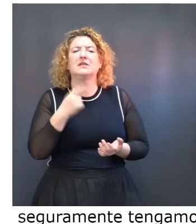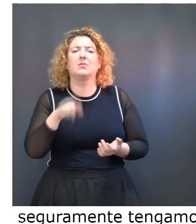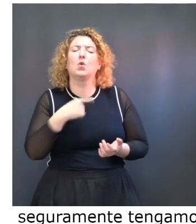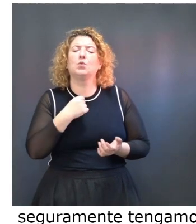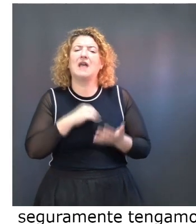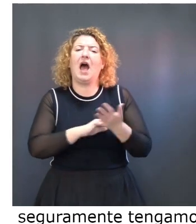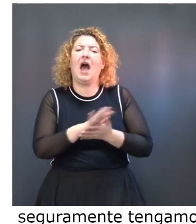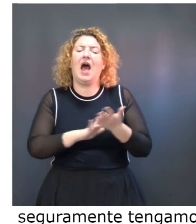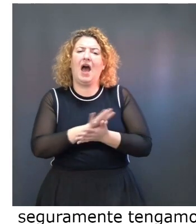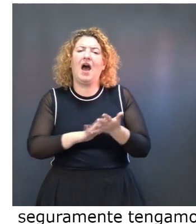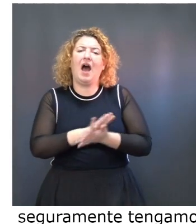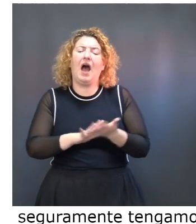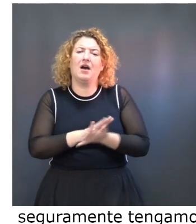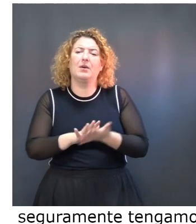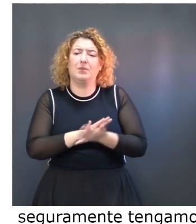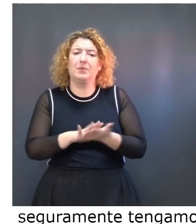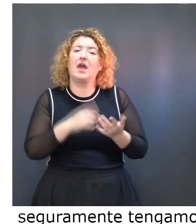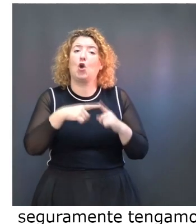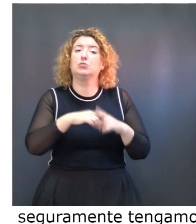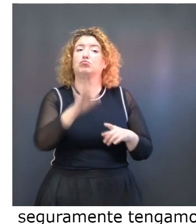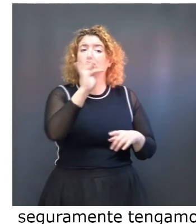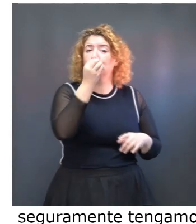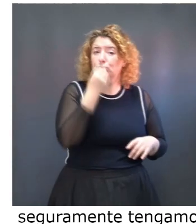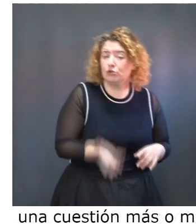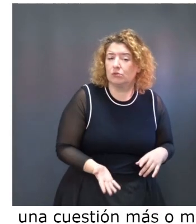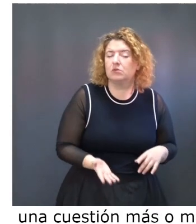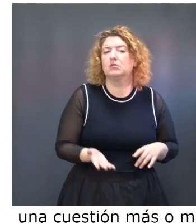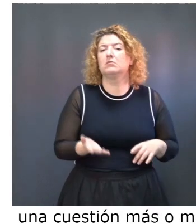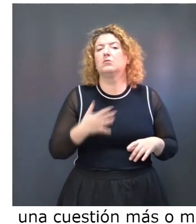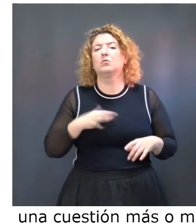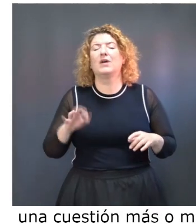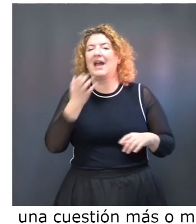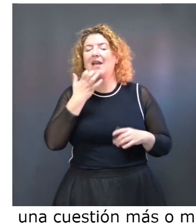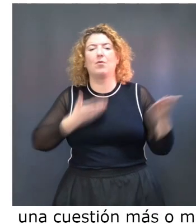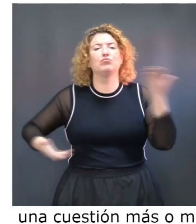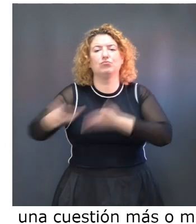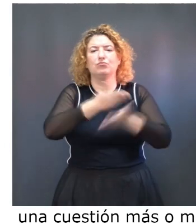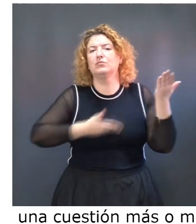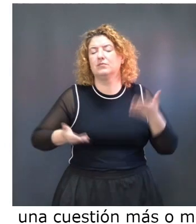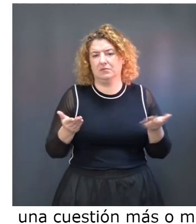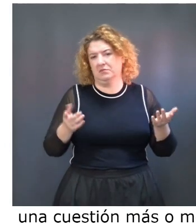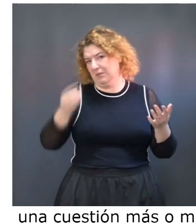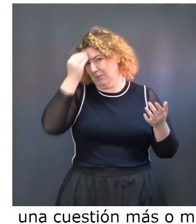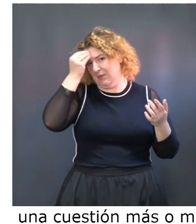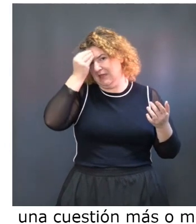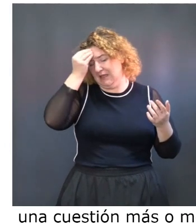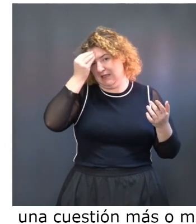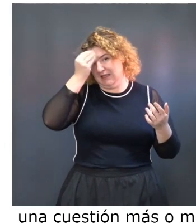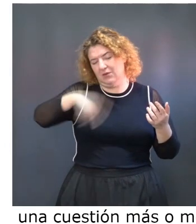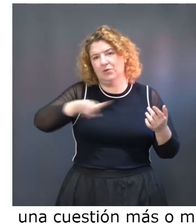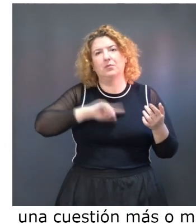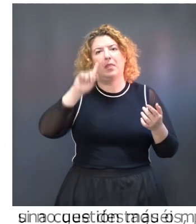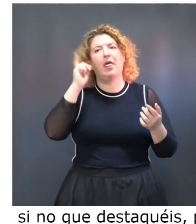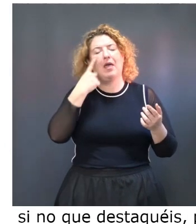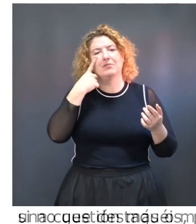de lo que ha salido bien y de que se puede compartir como ejemplo de una buena práctica que consideréis que hayáis identificado